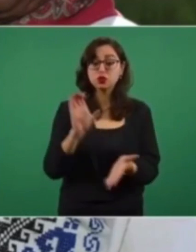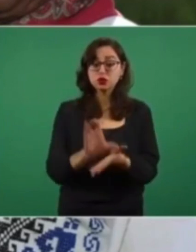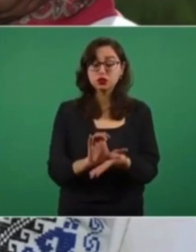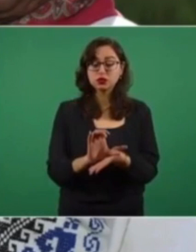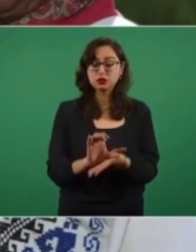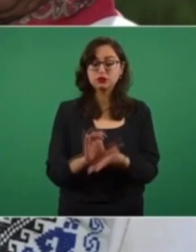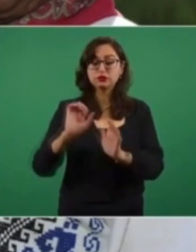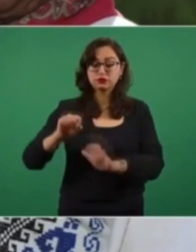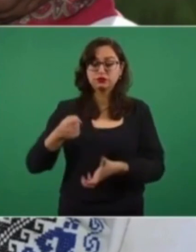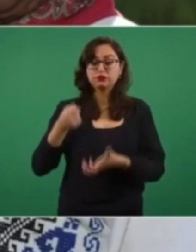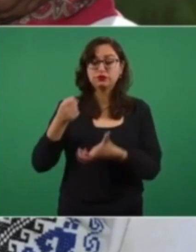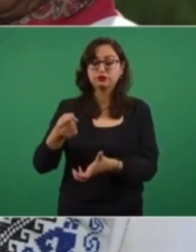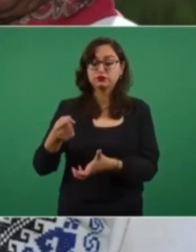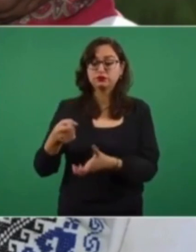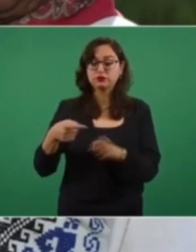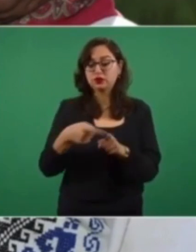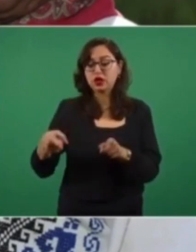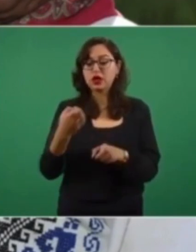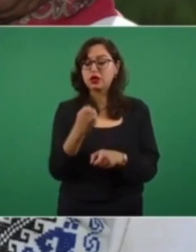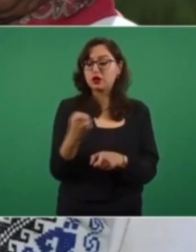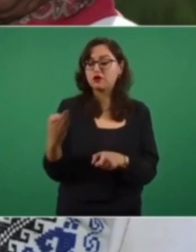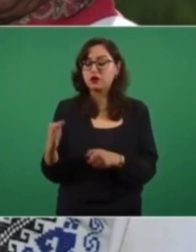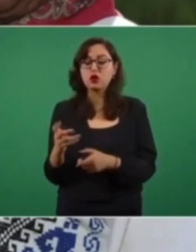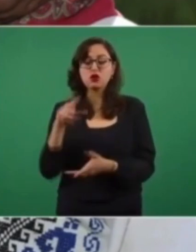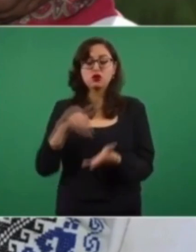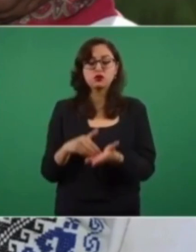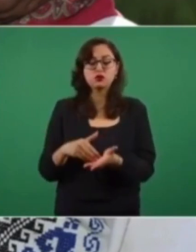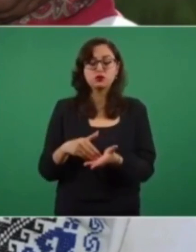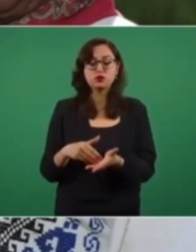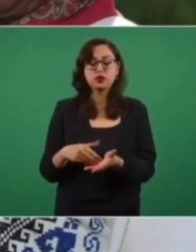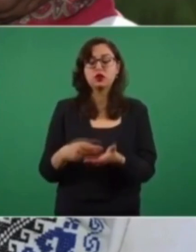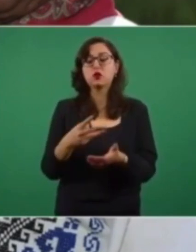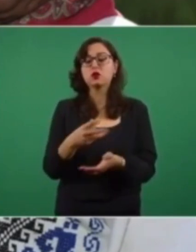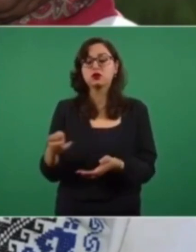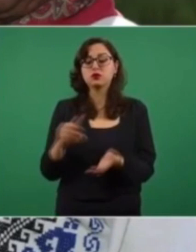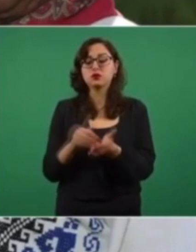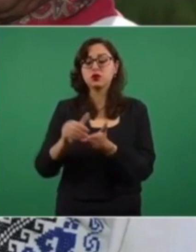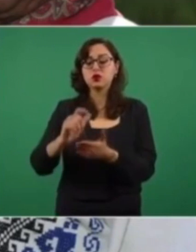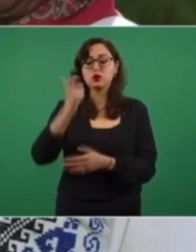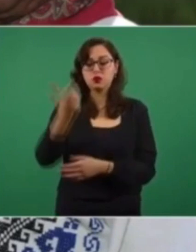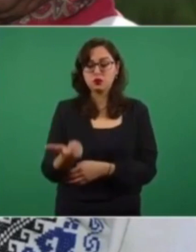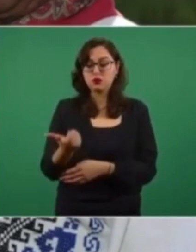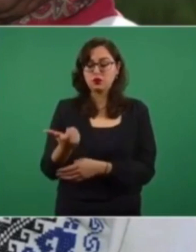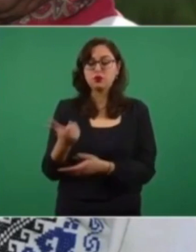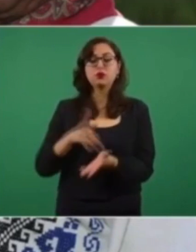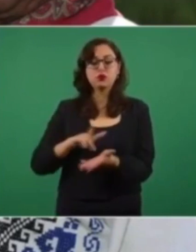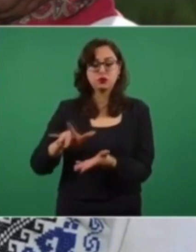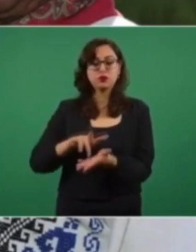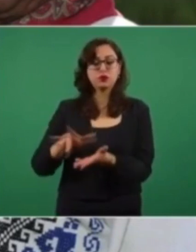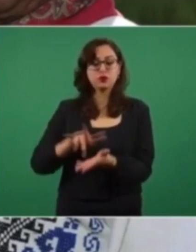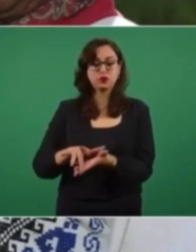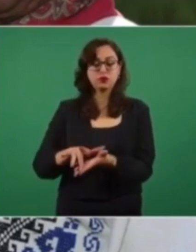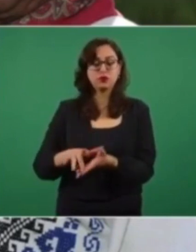se invertirán durante el bimestre 2 mil 400 millones de pesos para beneficiar a